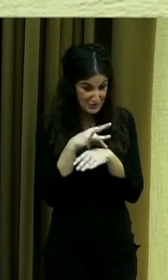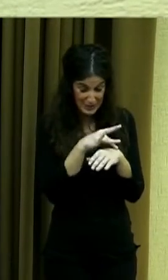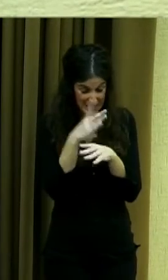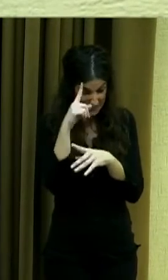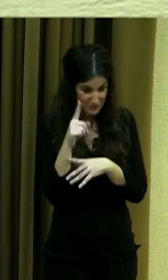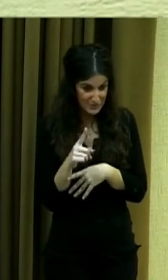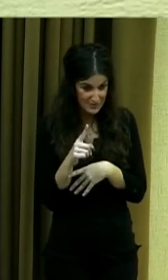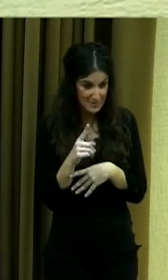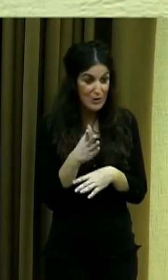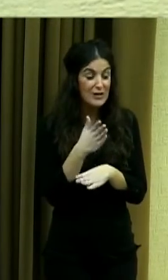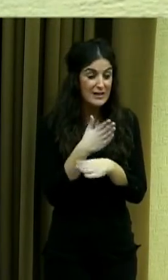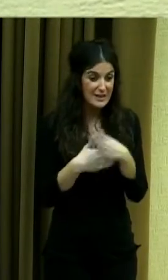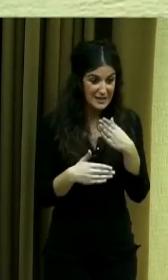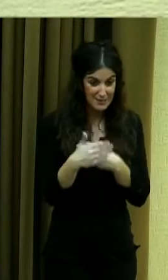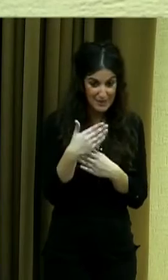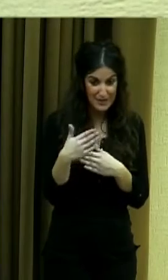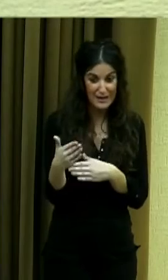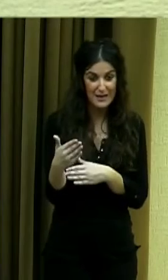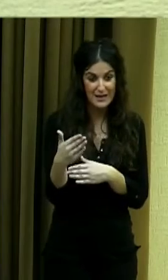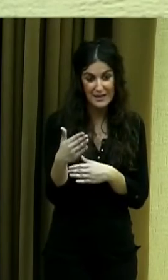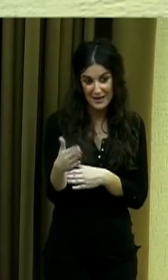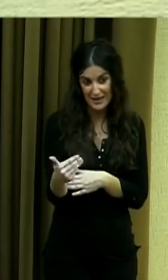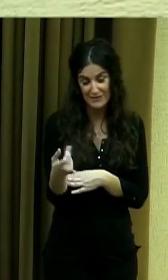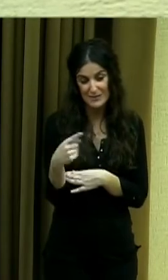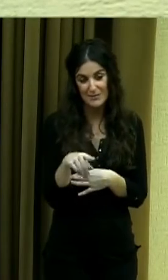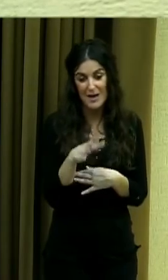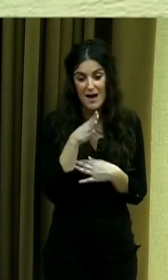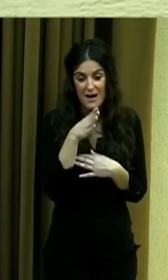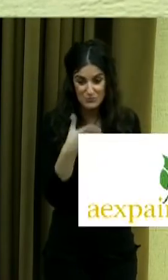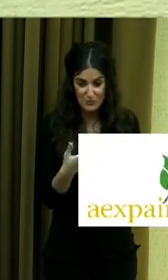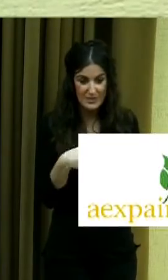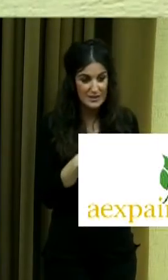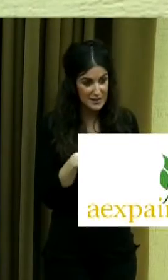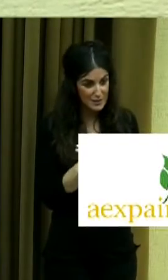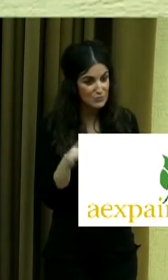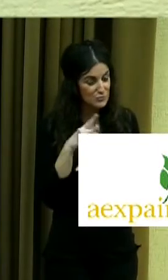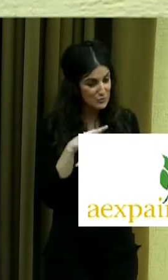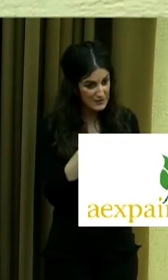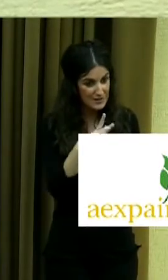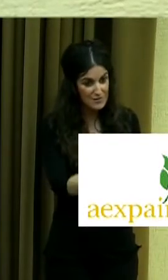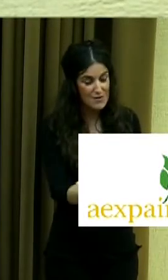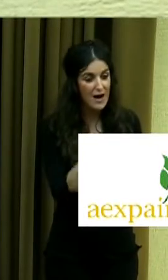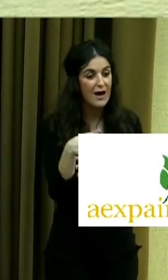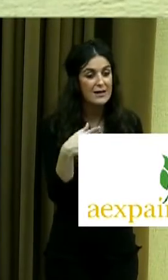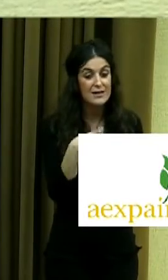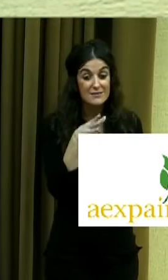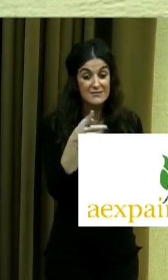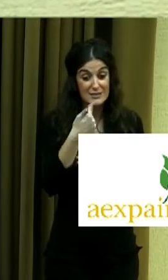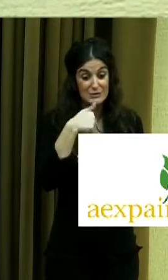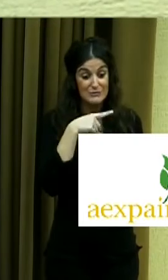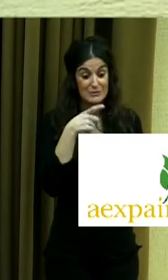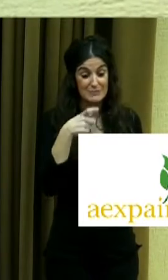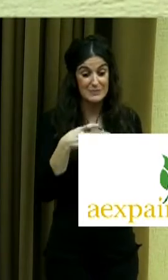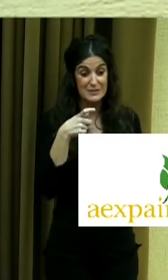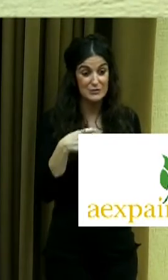leve de inteligencia. Y ya sí tenemos un recurso donde poder orientar. Y eso a las personas que estamos